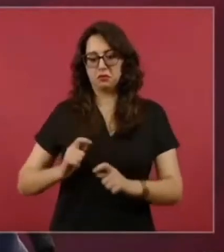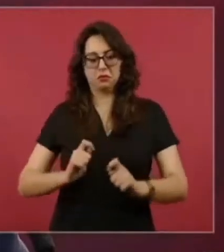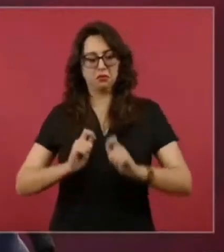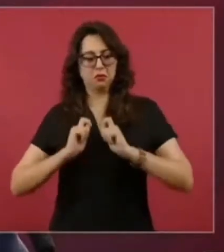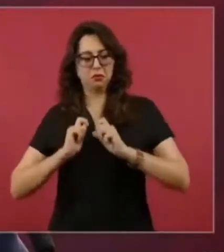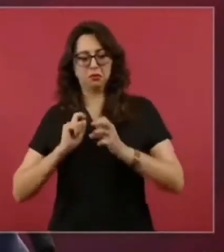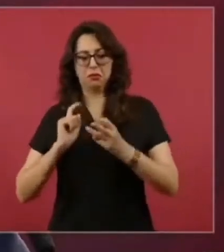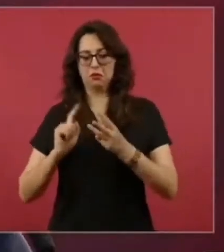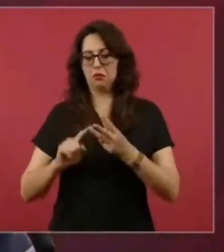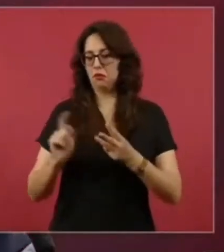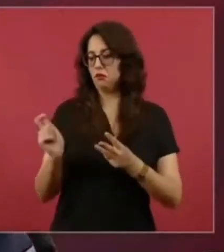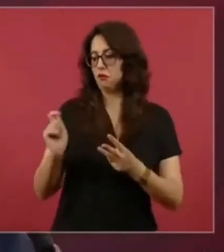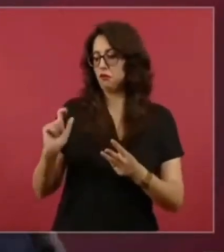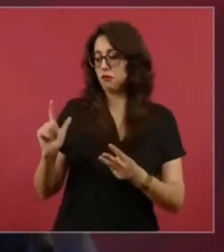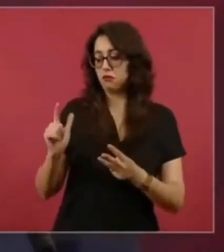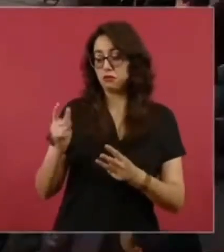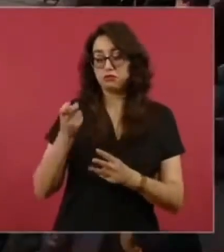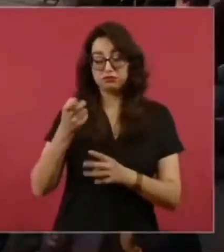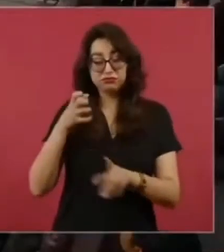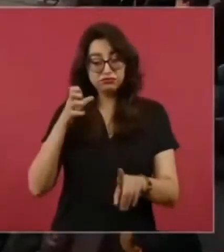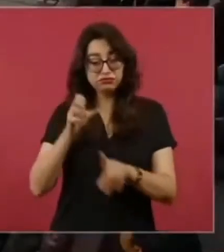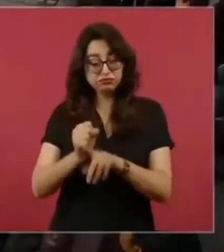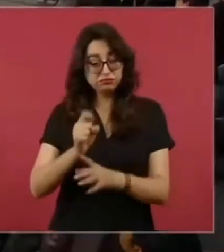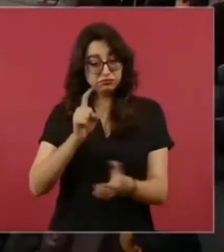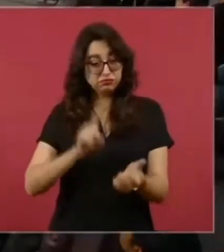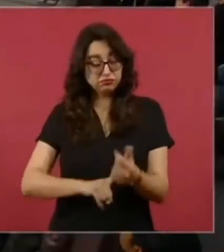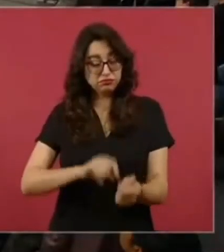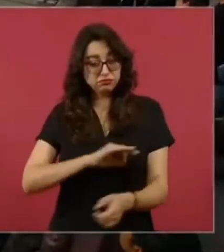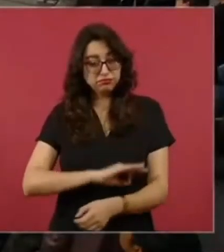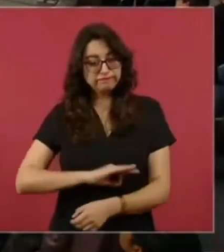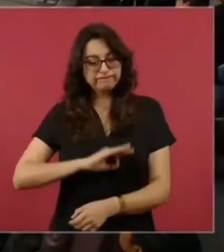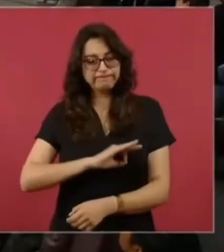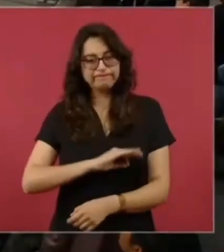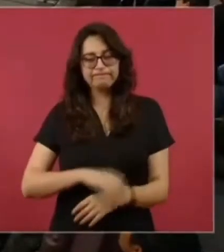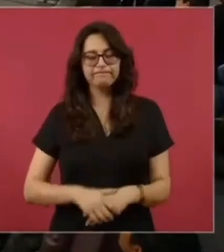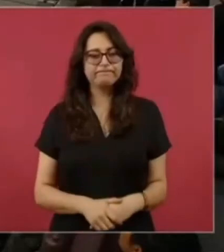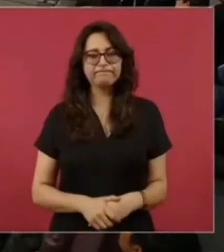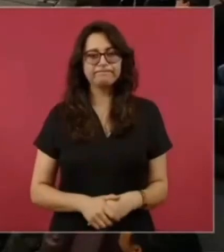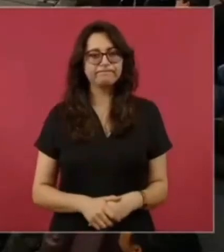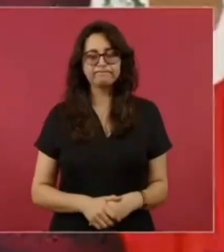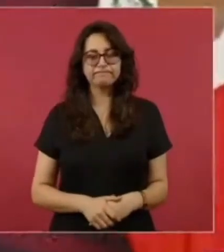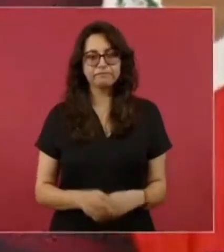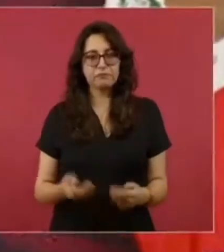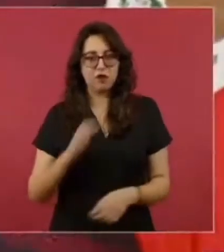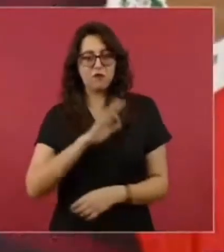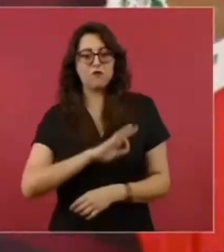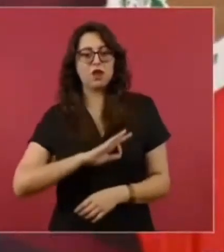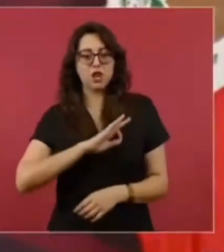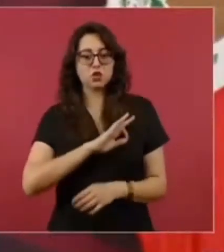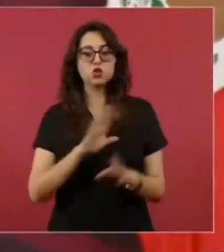fama pública. La felicidad es estar bien con uno mismo, con nuestra conciencia y